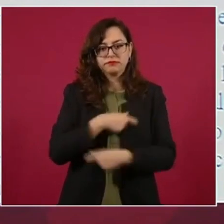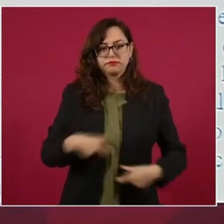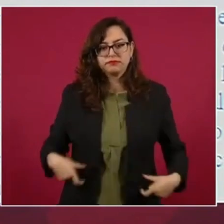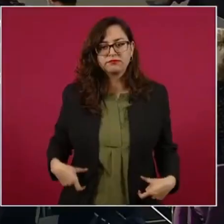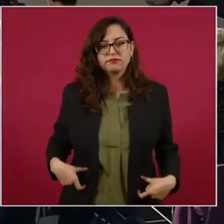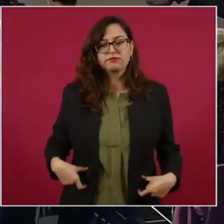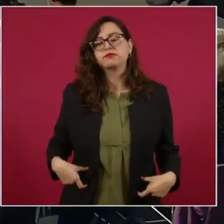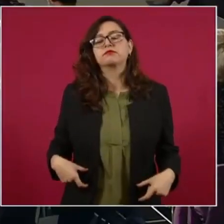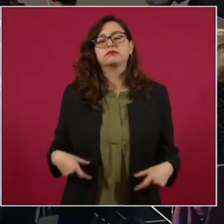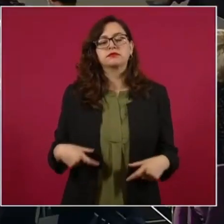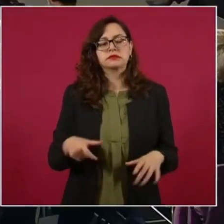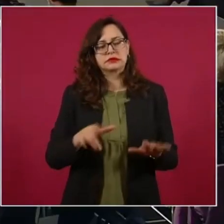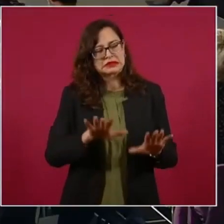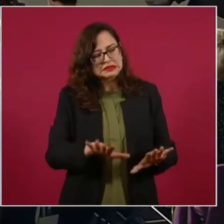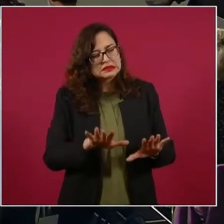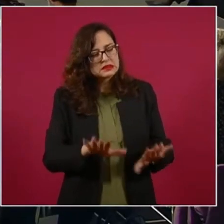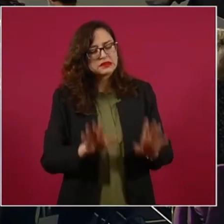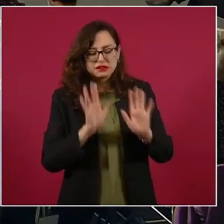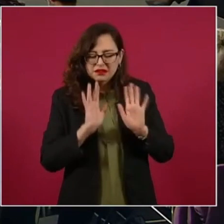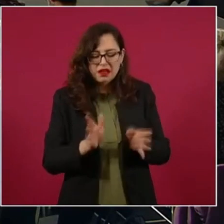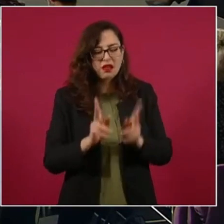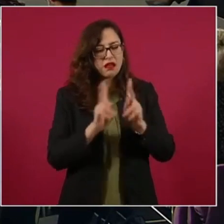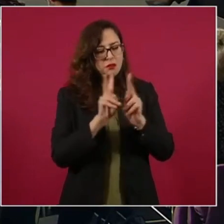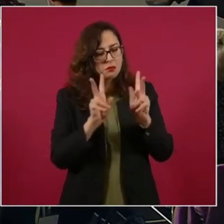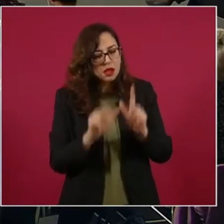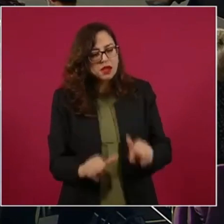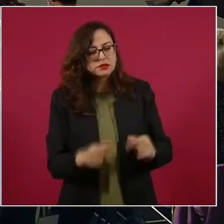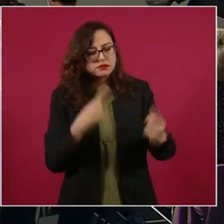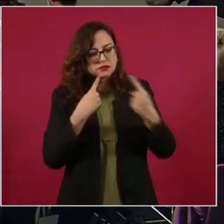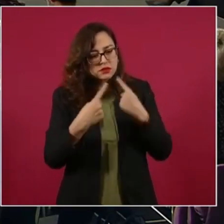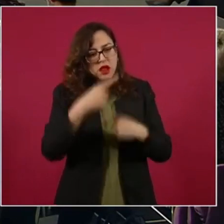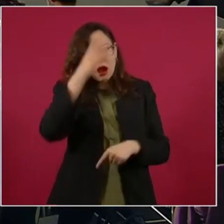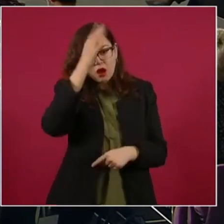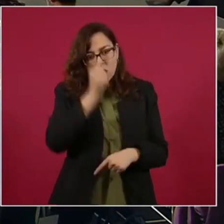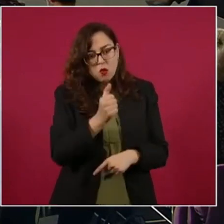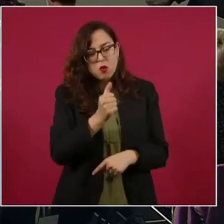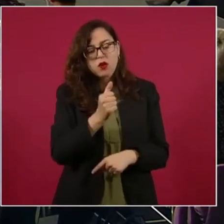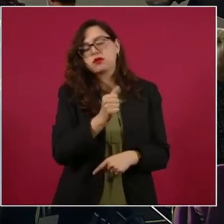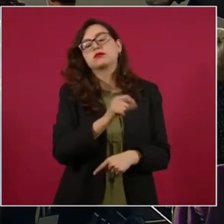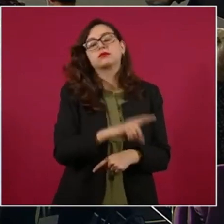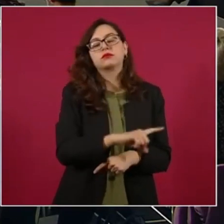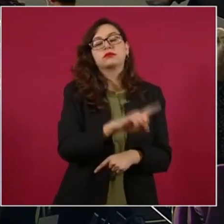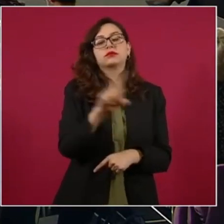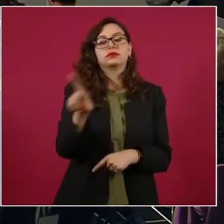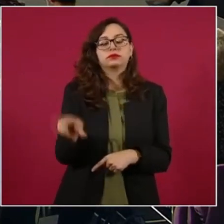en Monclova, Coahuila. De ahí es